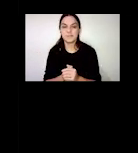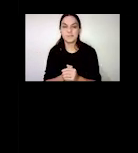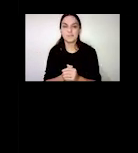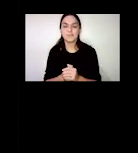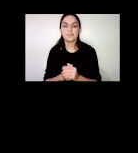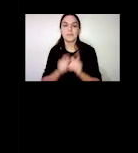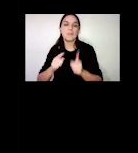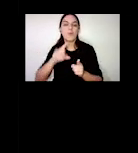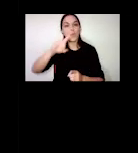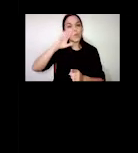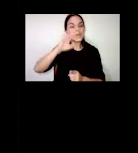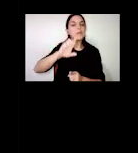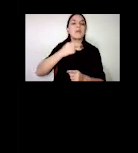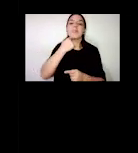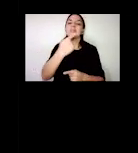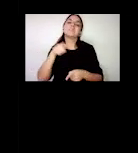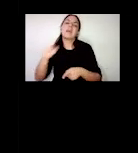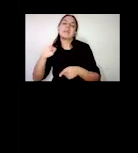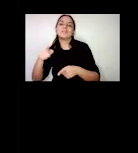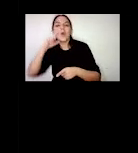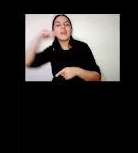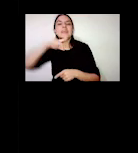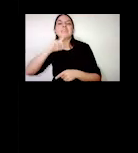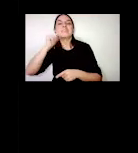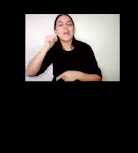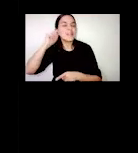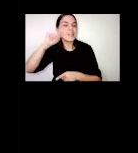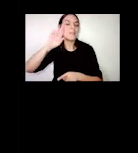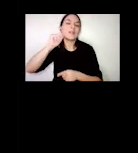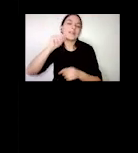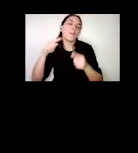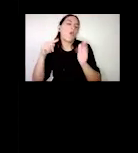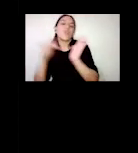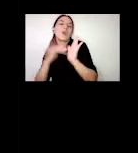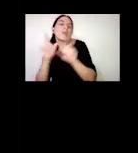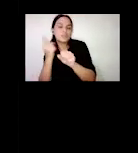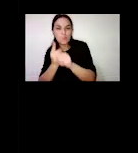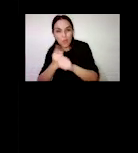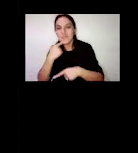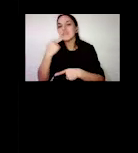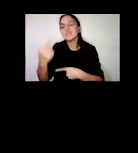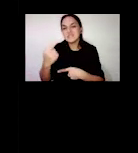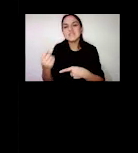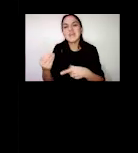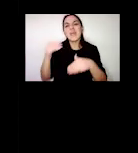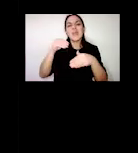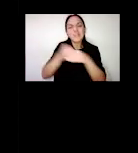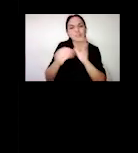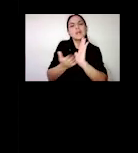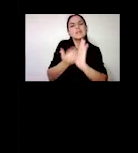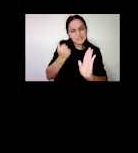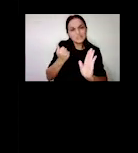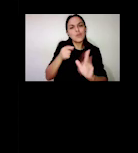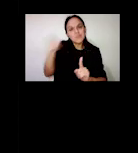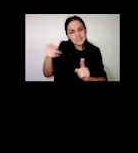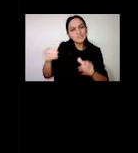que los determinaba como intangibles, defendían que se encontraban dentro de esta exención. Hoy ya está